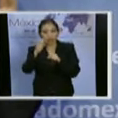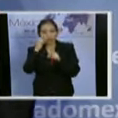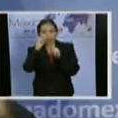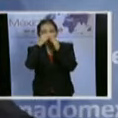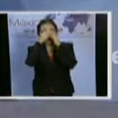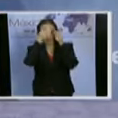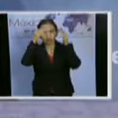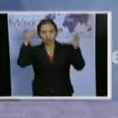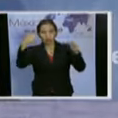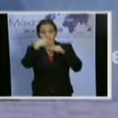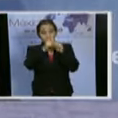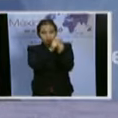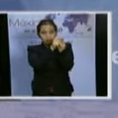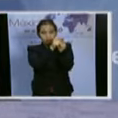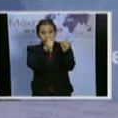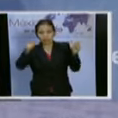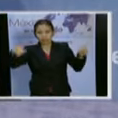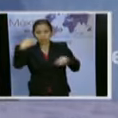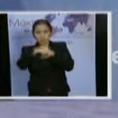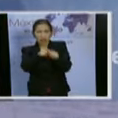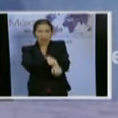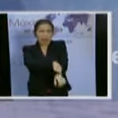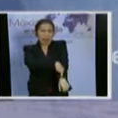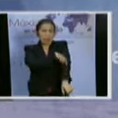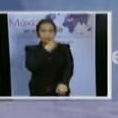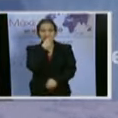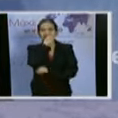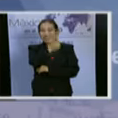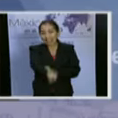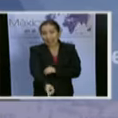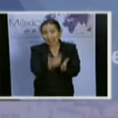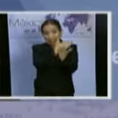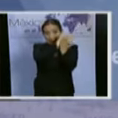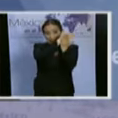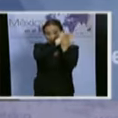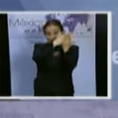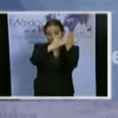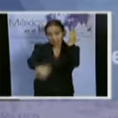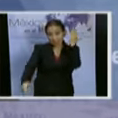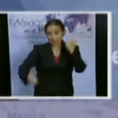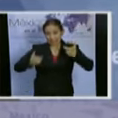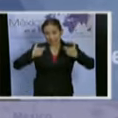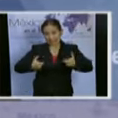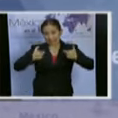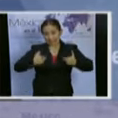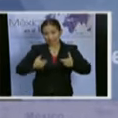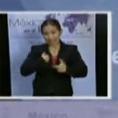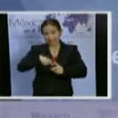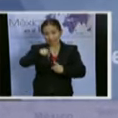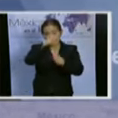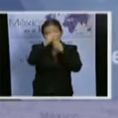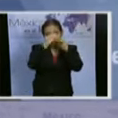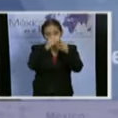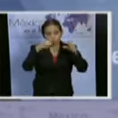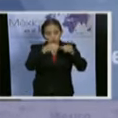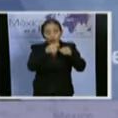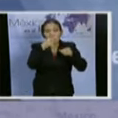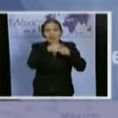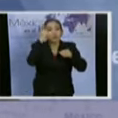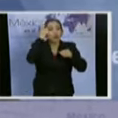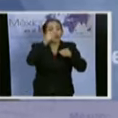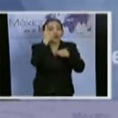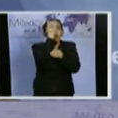visualizar la cifra porque es realmente impresionante. Decíamos que la mitad de la riqueza del planeta estaba en manos